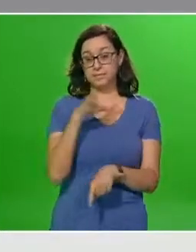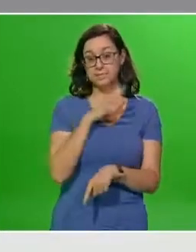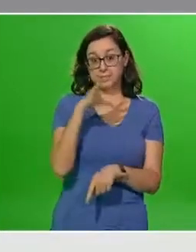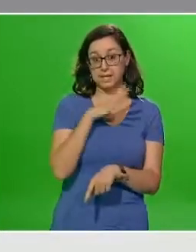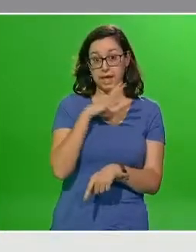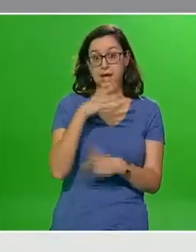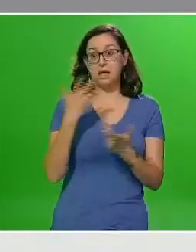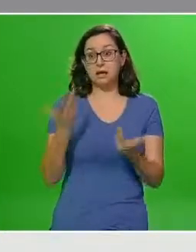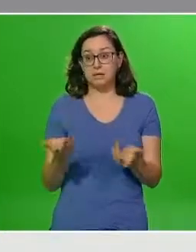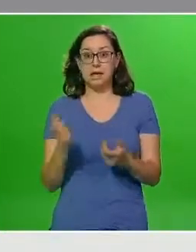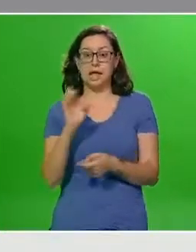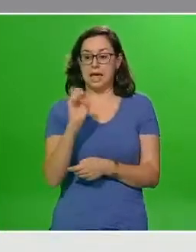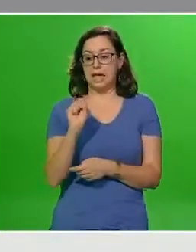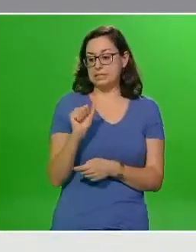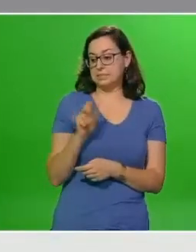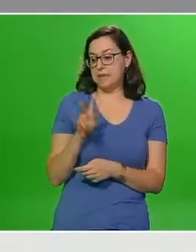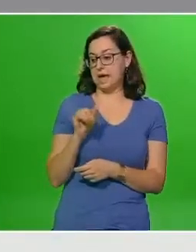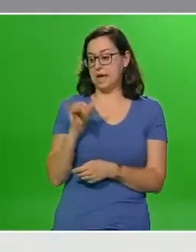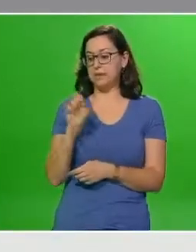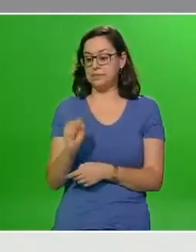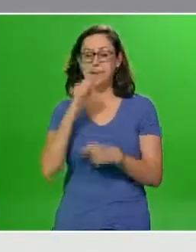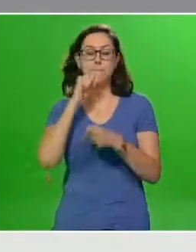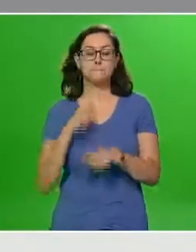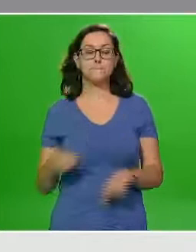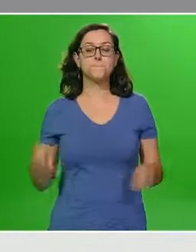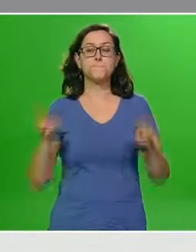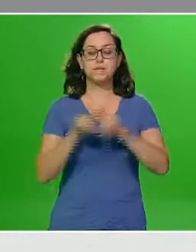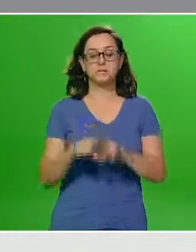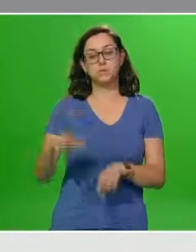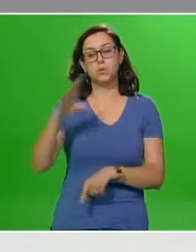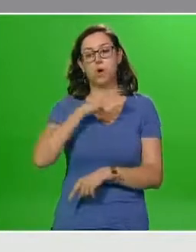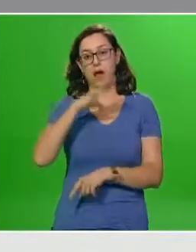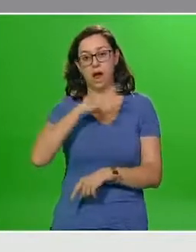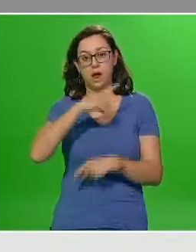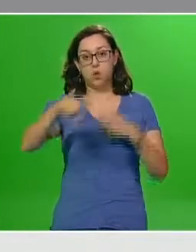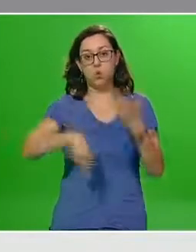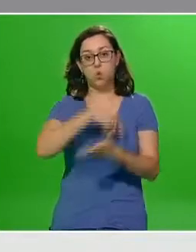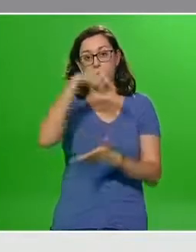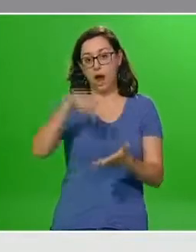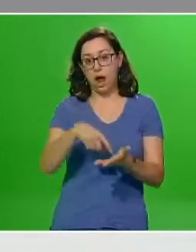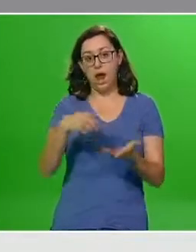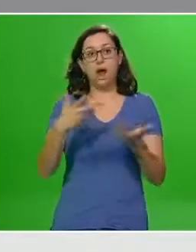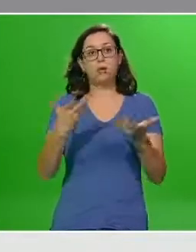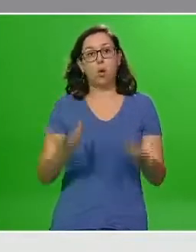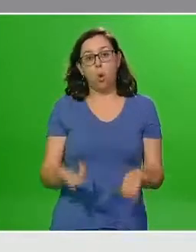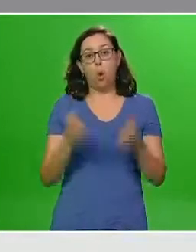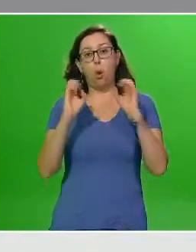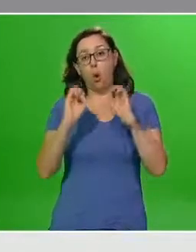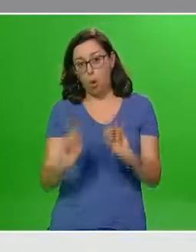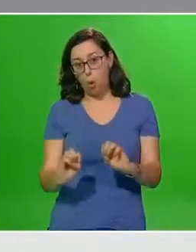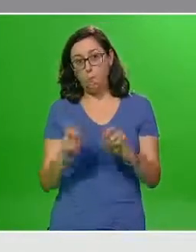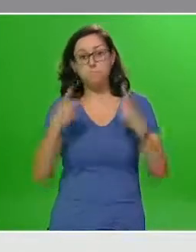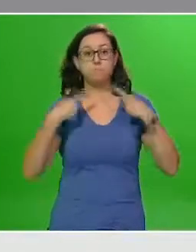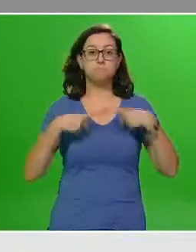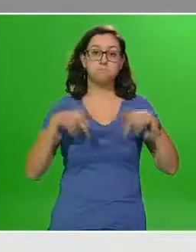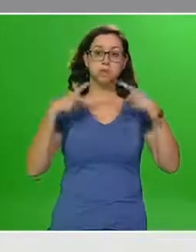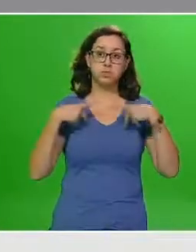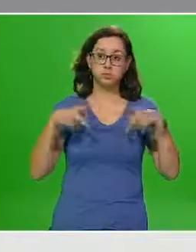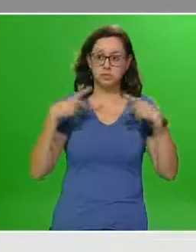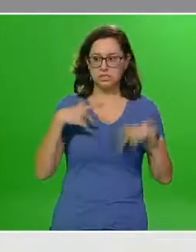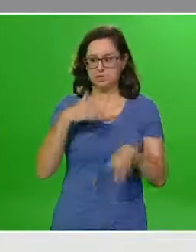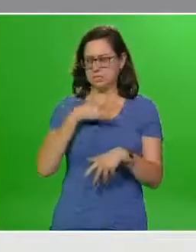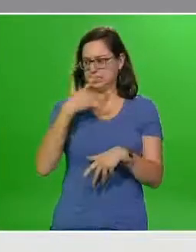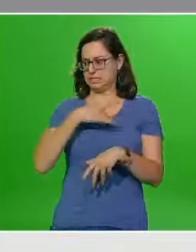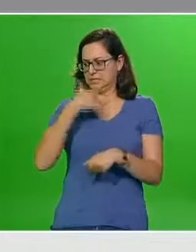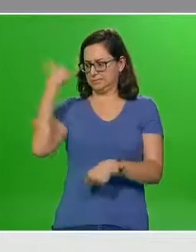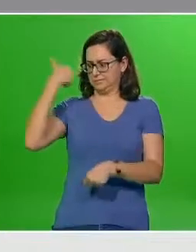eventos supuestamente asociados. También tenemos un lugar donde las personas que se